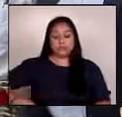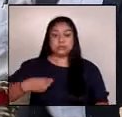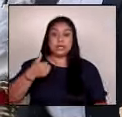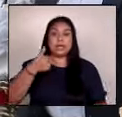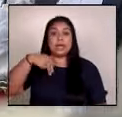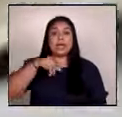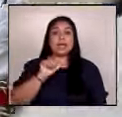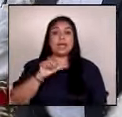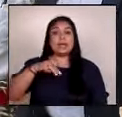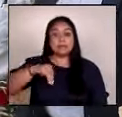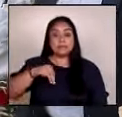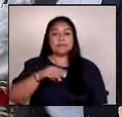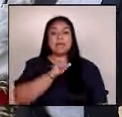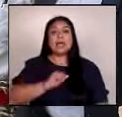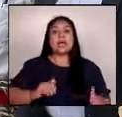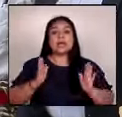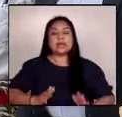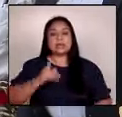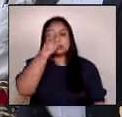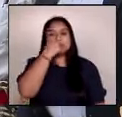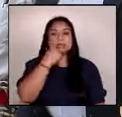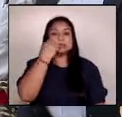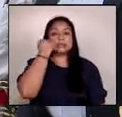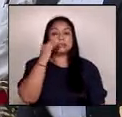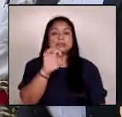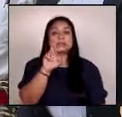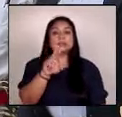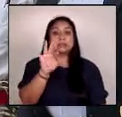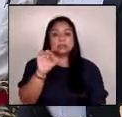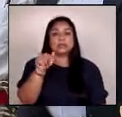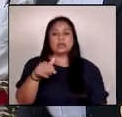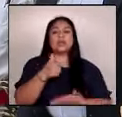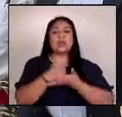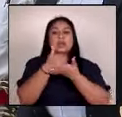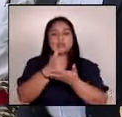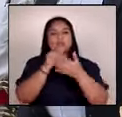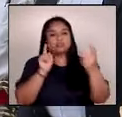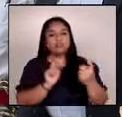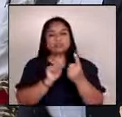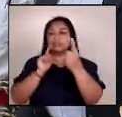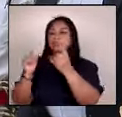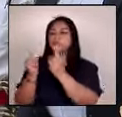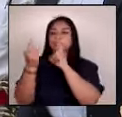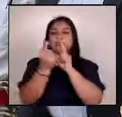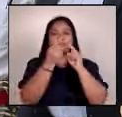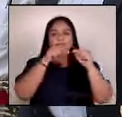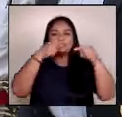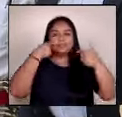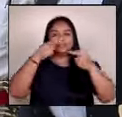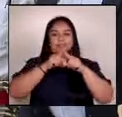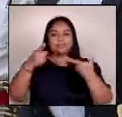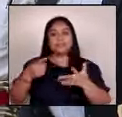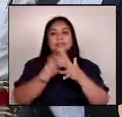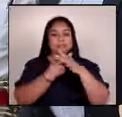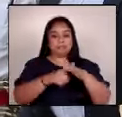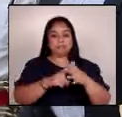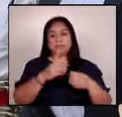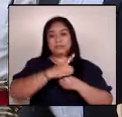el alcalde Ciero, está facilitando este proceso de encuentro con todos los alcaldes y hemos empezado con el departamento del